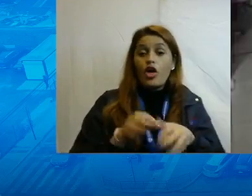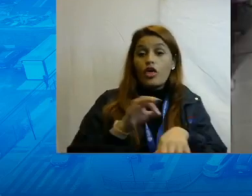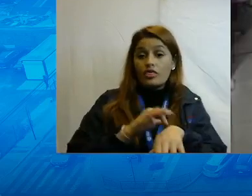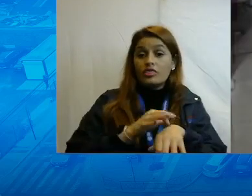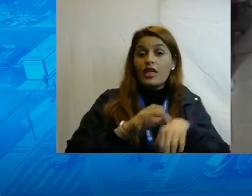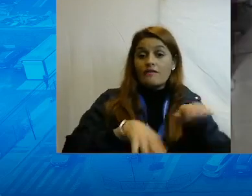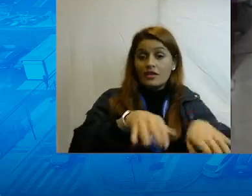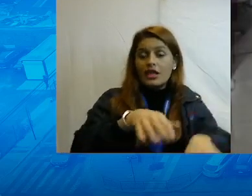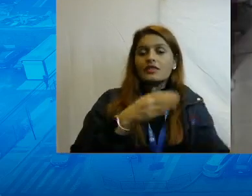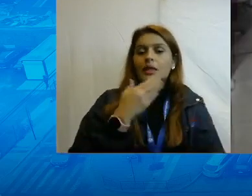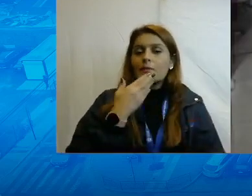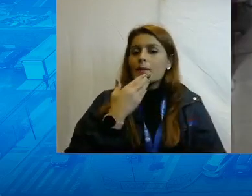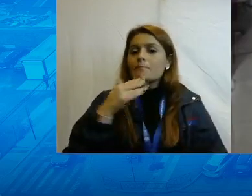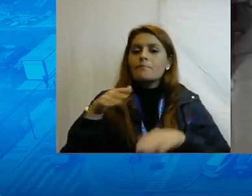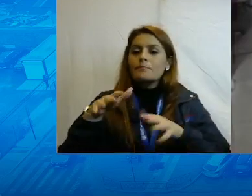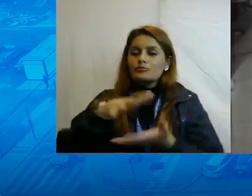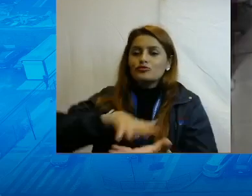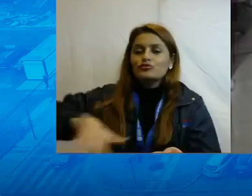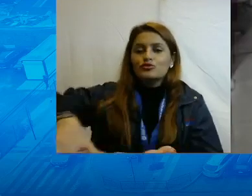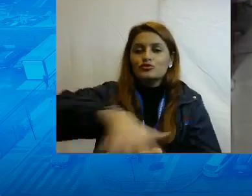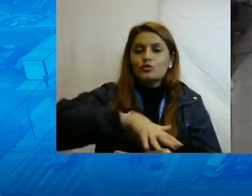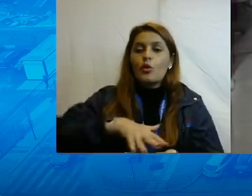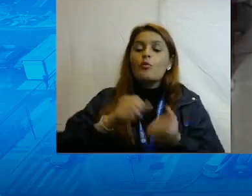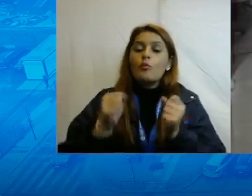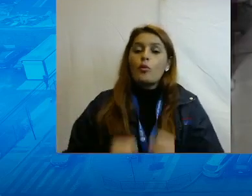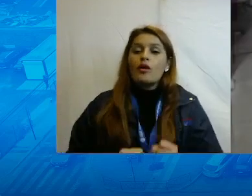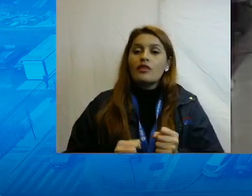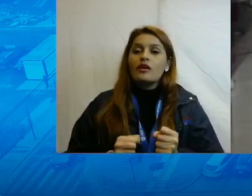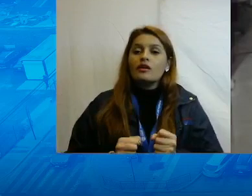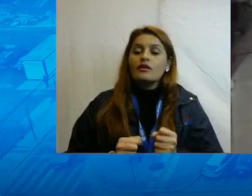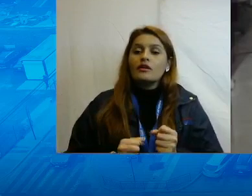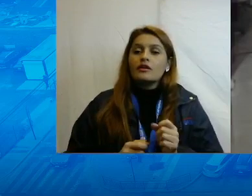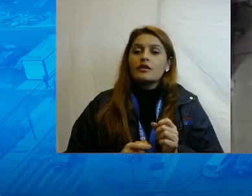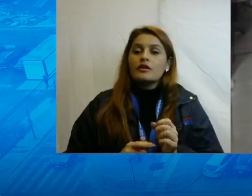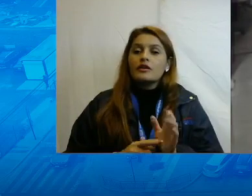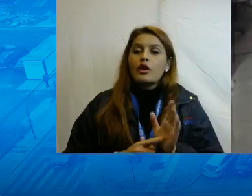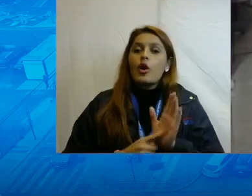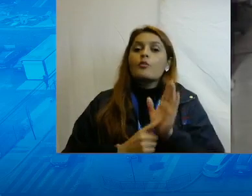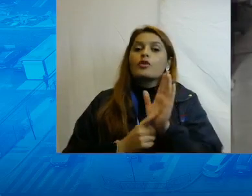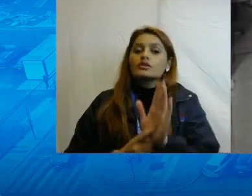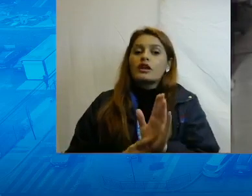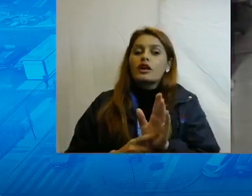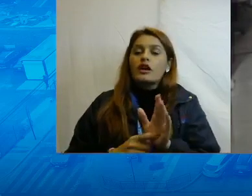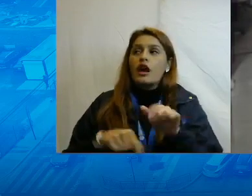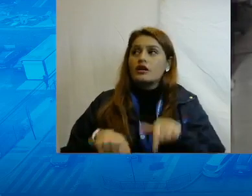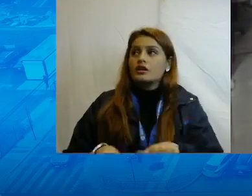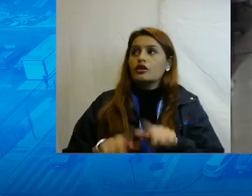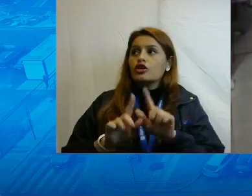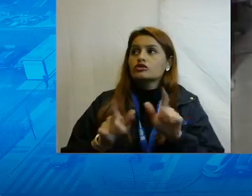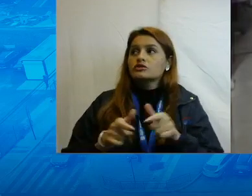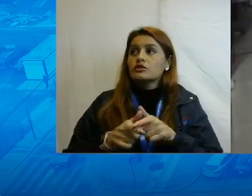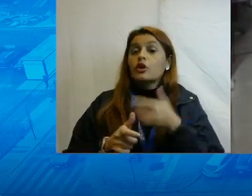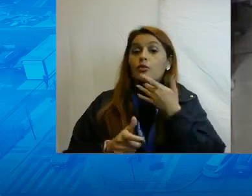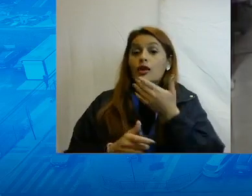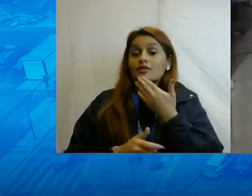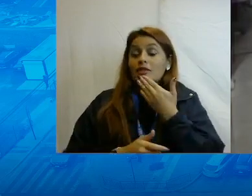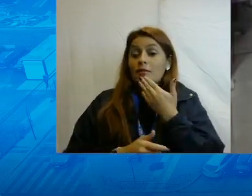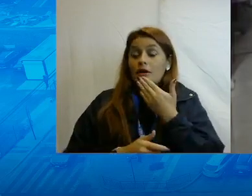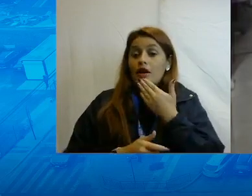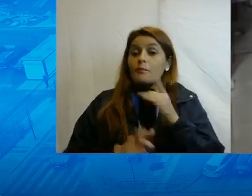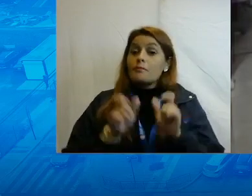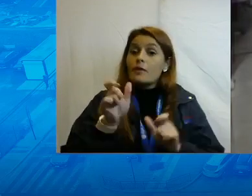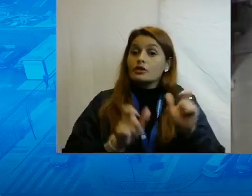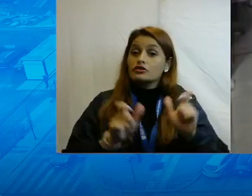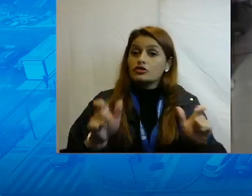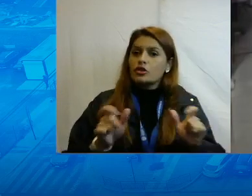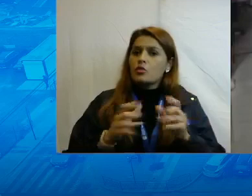la misma comunidad. Se han visto varios avances que agradezco se puedan presentar en este consejo, dado que también ha sido motivo de